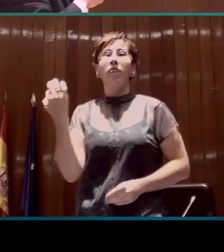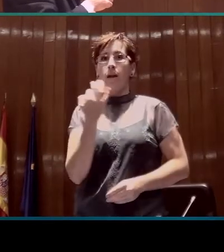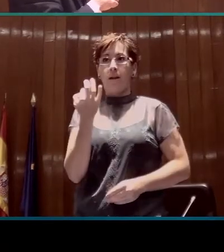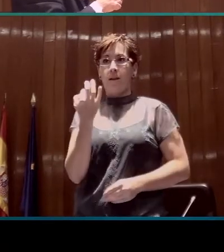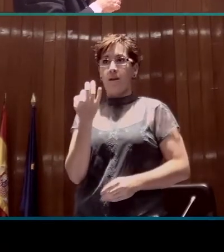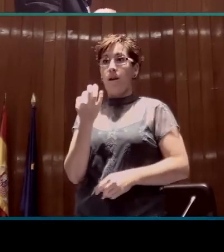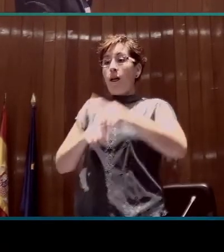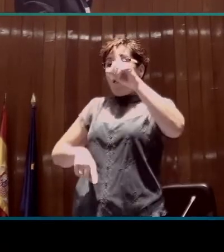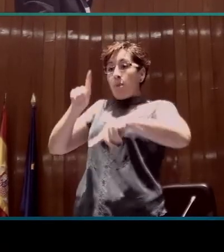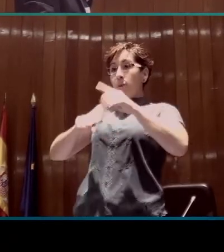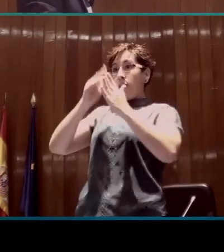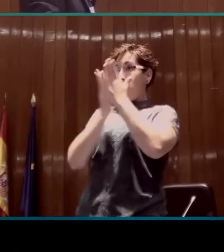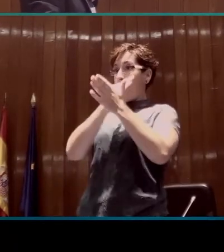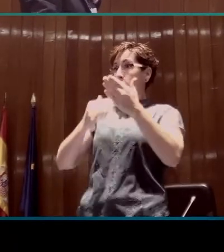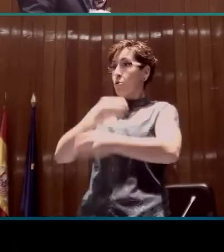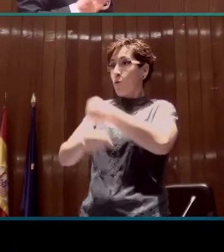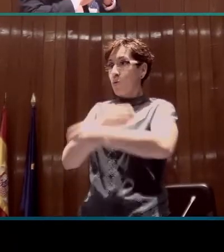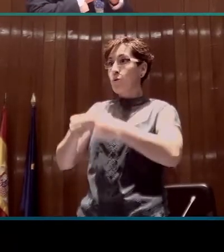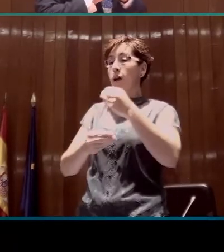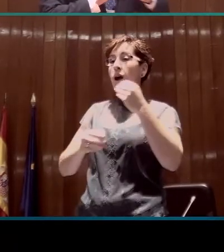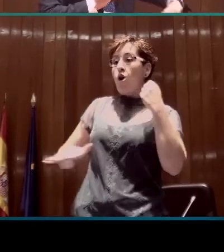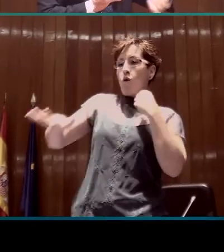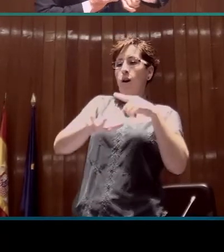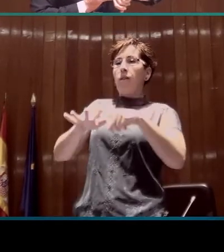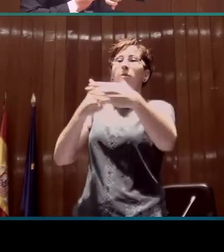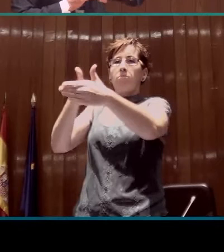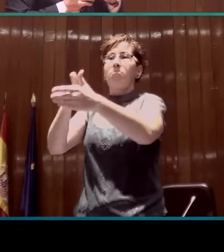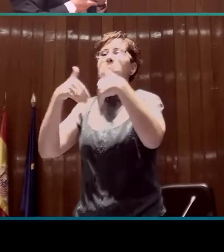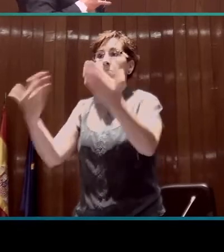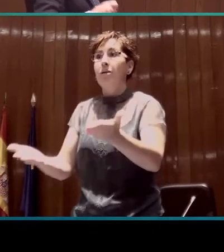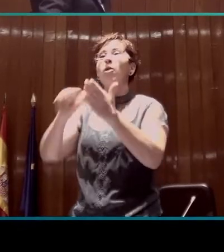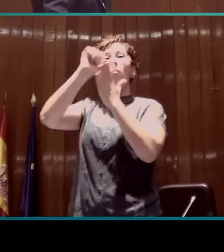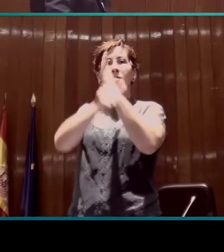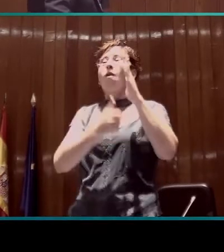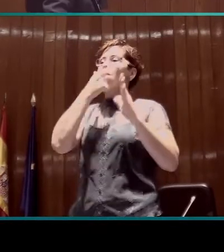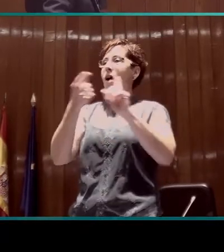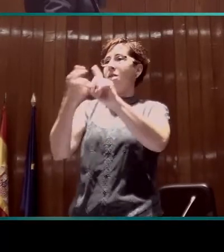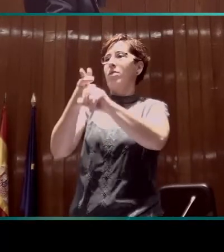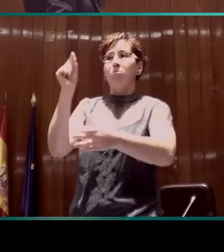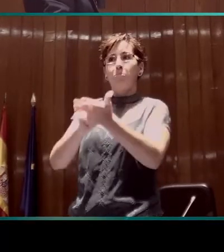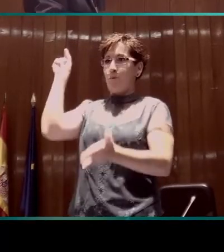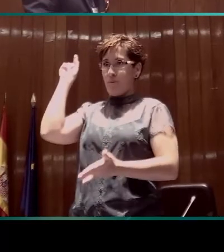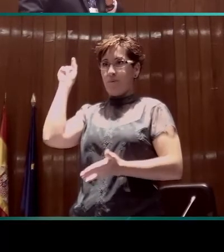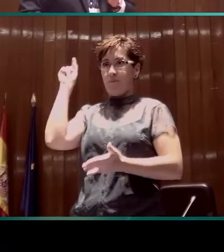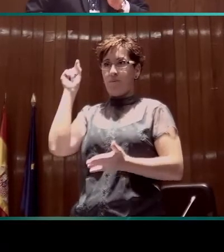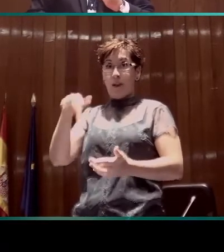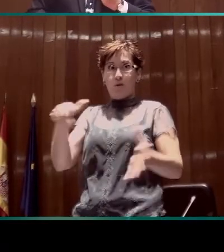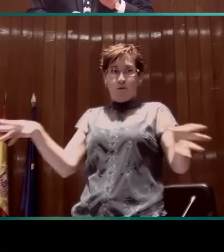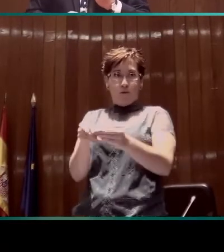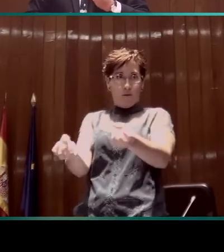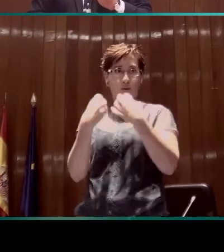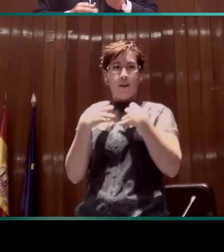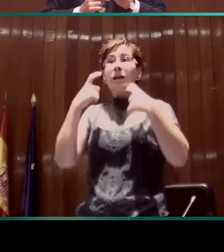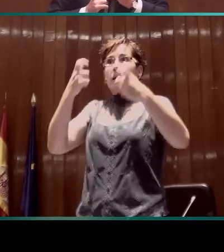inhibición con la localización y efectos de facilitación con la configuración. Bien, vamos a ir un poquito